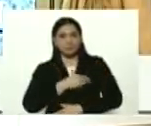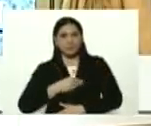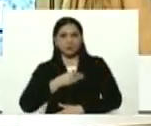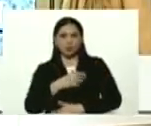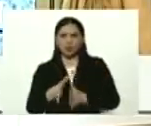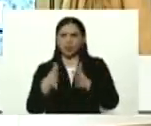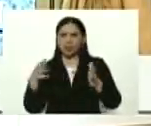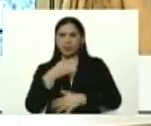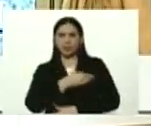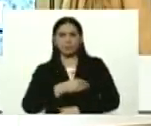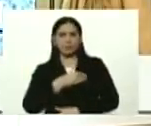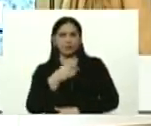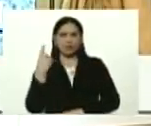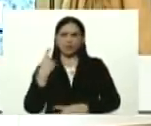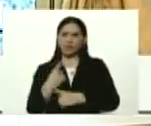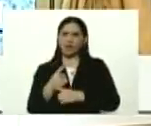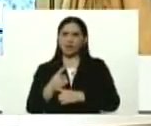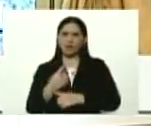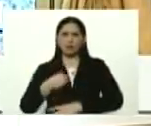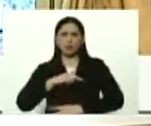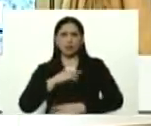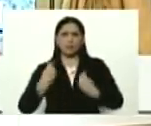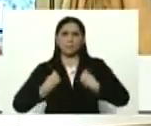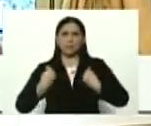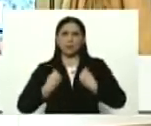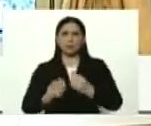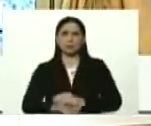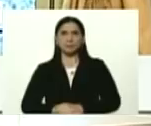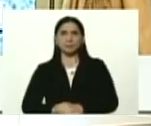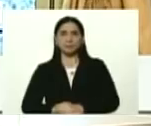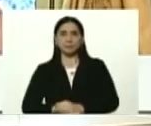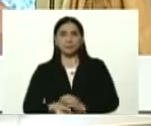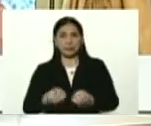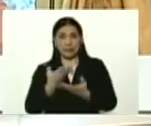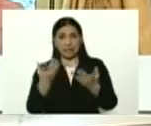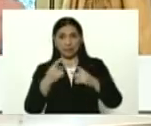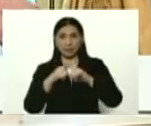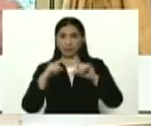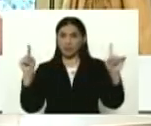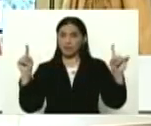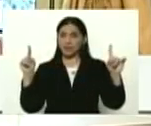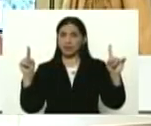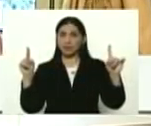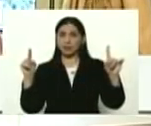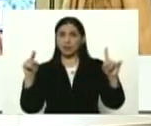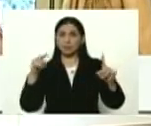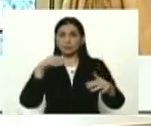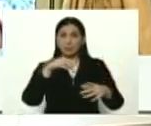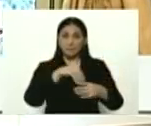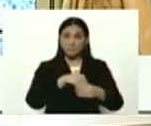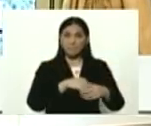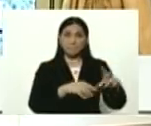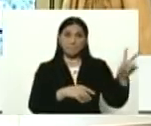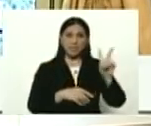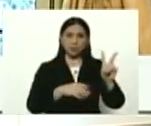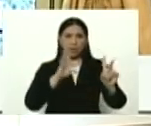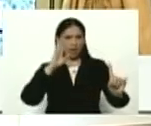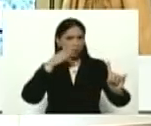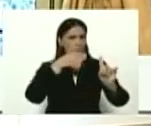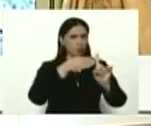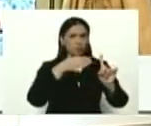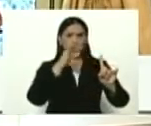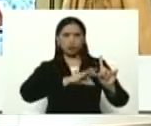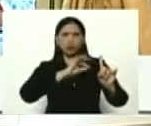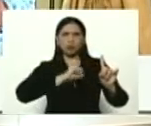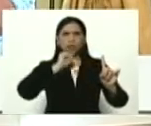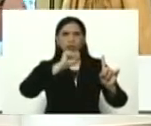las grandes misiones, tienen que ser nuestra vida. Esa es la diferencia entre Venezuela rumbo al